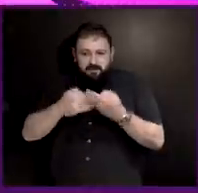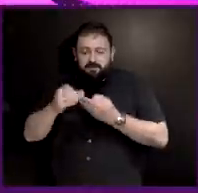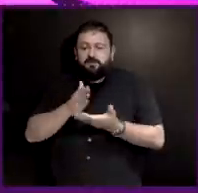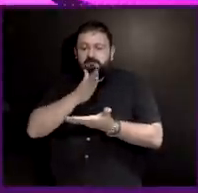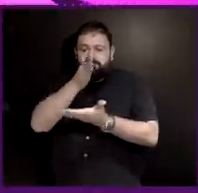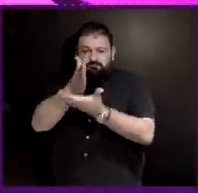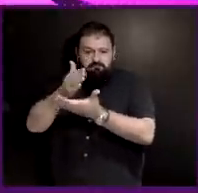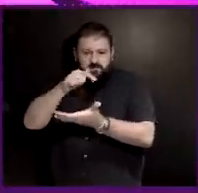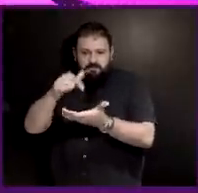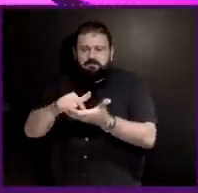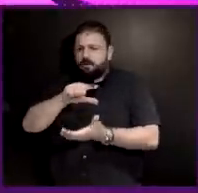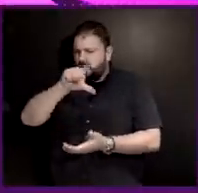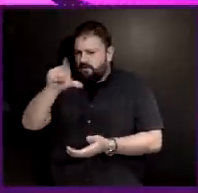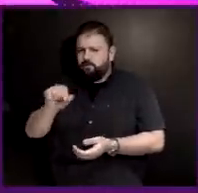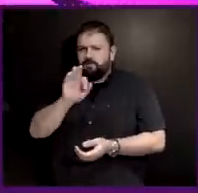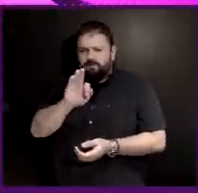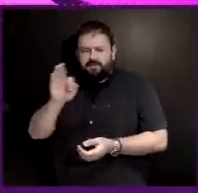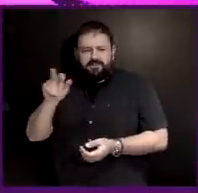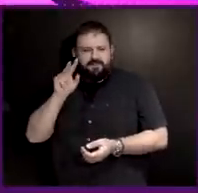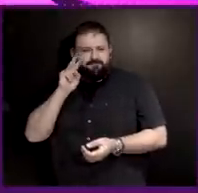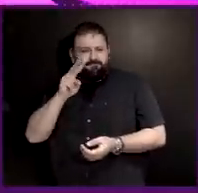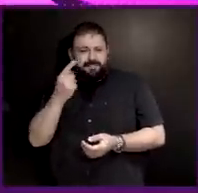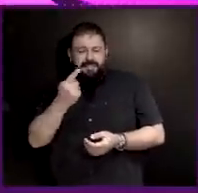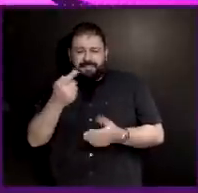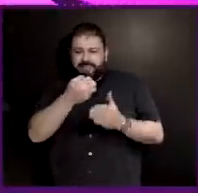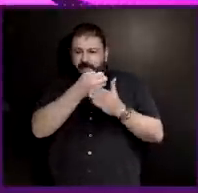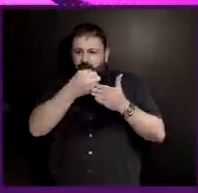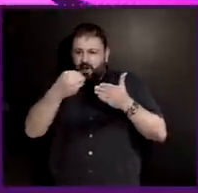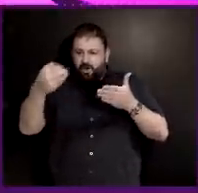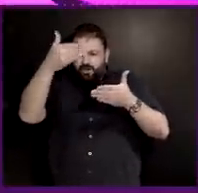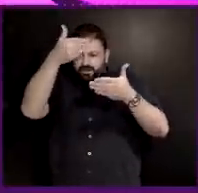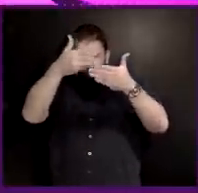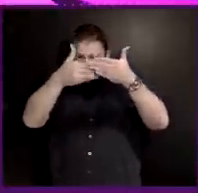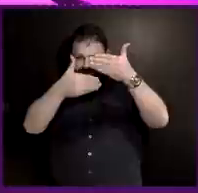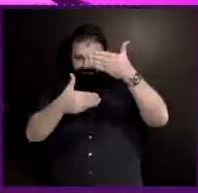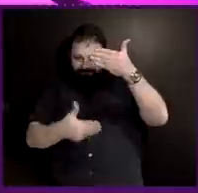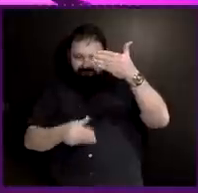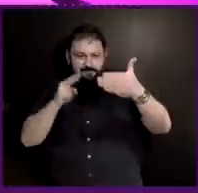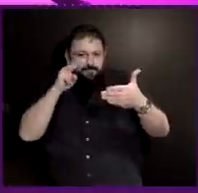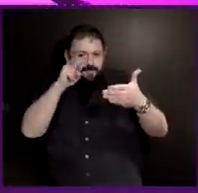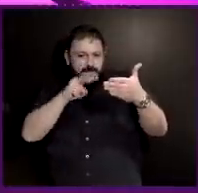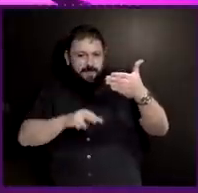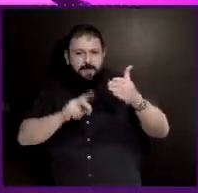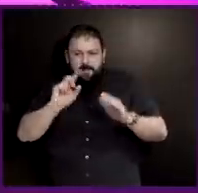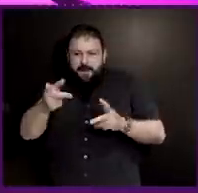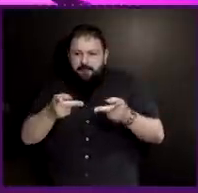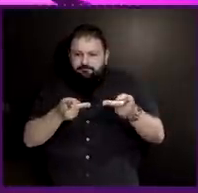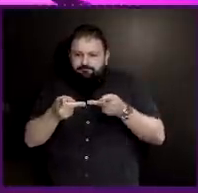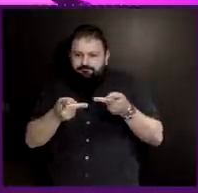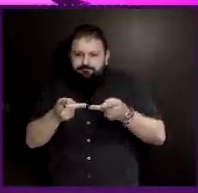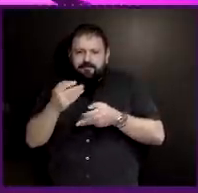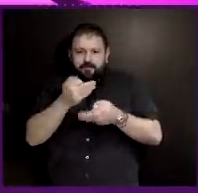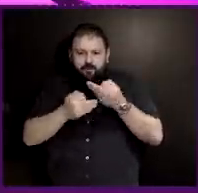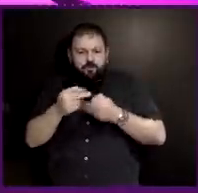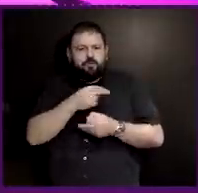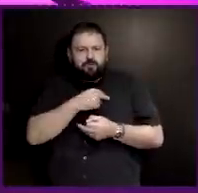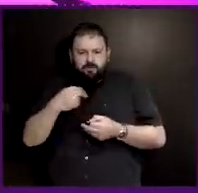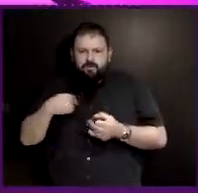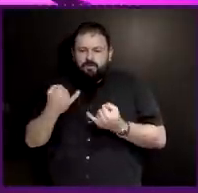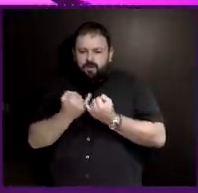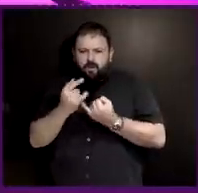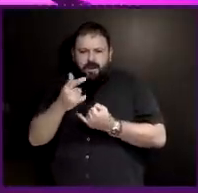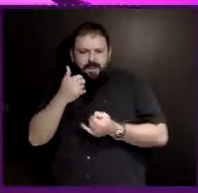todas, pero este es el orden en donde tendremos, y las ciudades, para que se vayan preparando, vayan visualizando que estaremos o